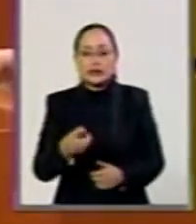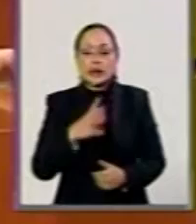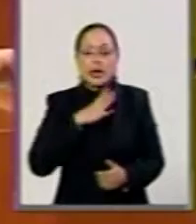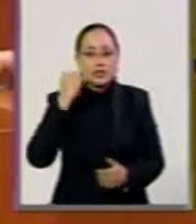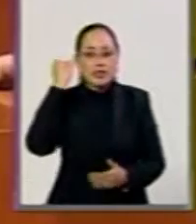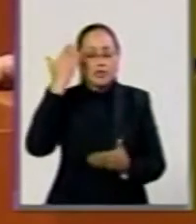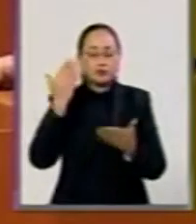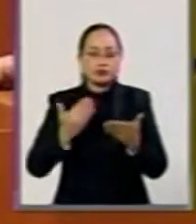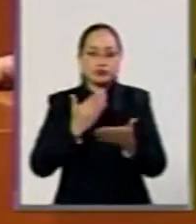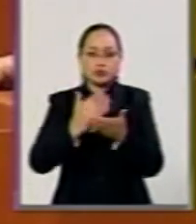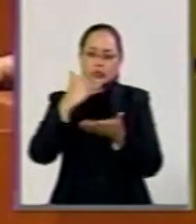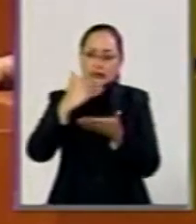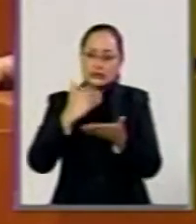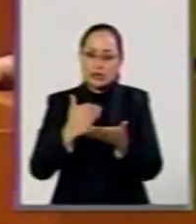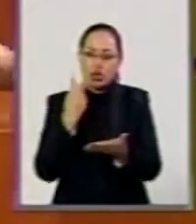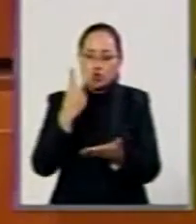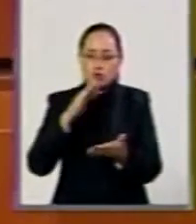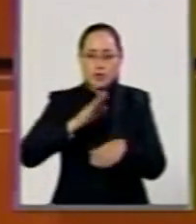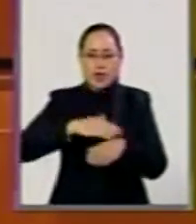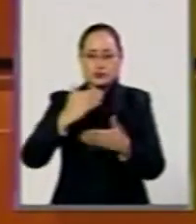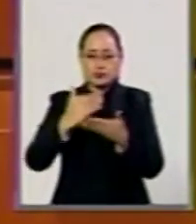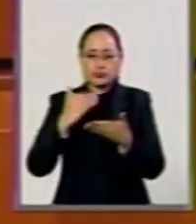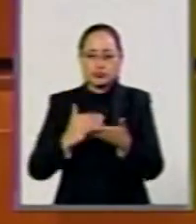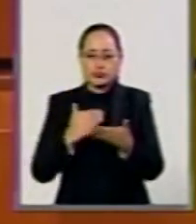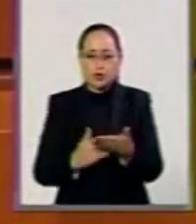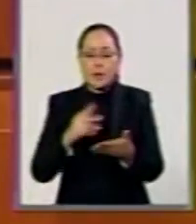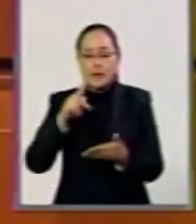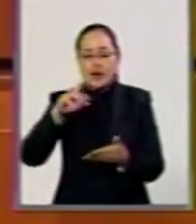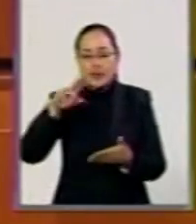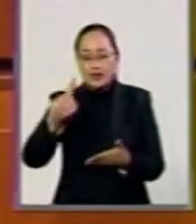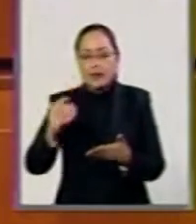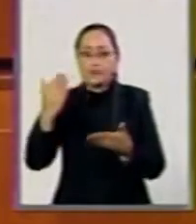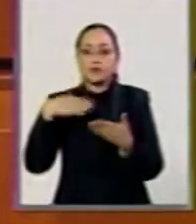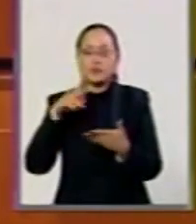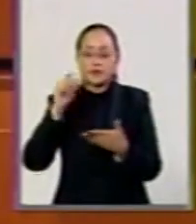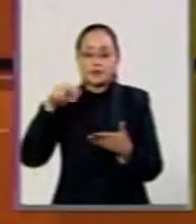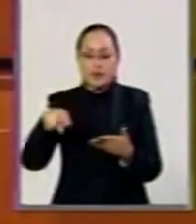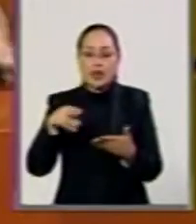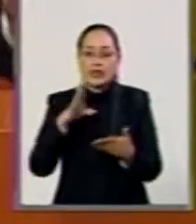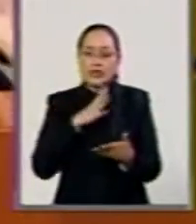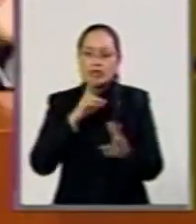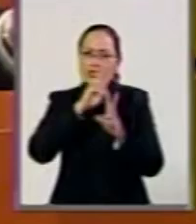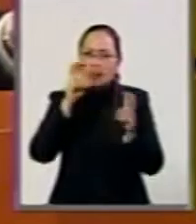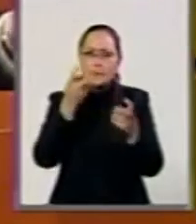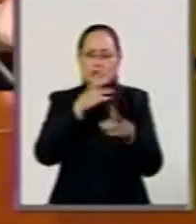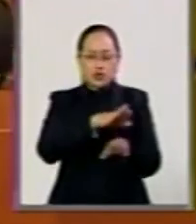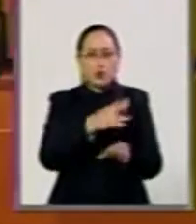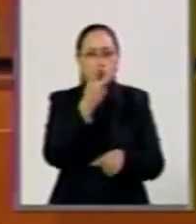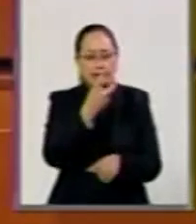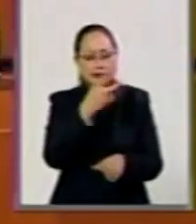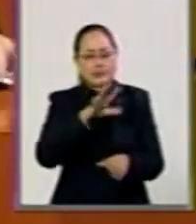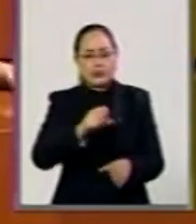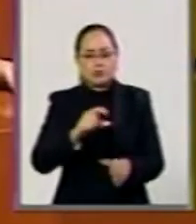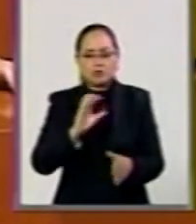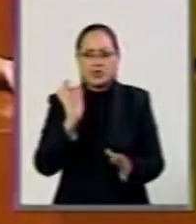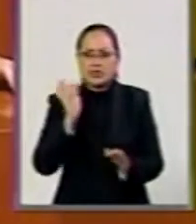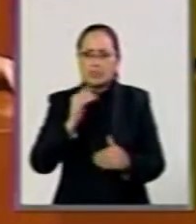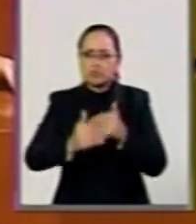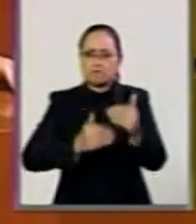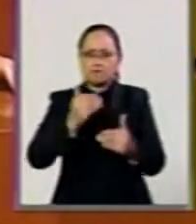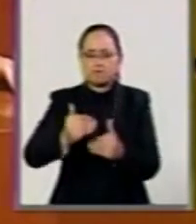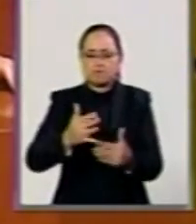iniciativas adicionales, una del PRD, otra del PAN, para temas del apagón, pues simplemente quedaron sin efectos, toda vez